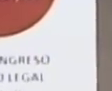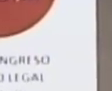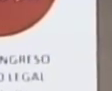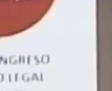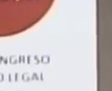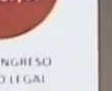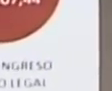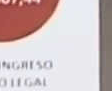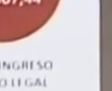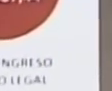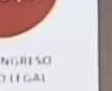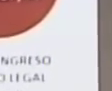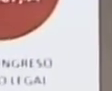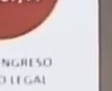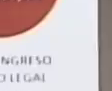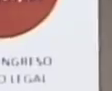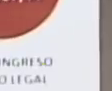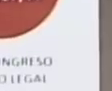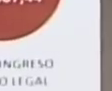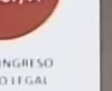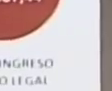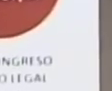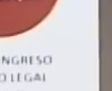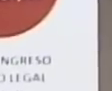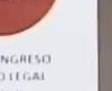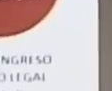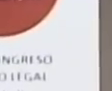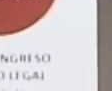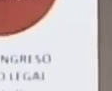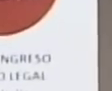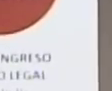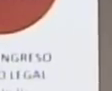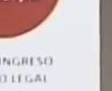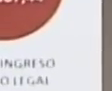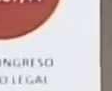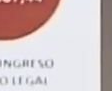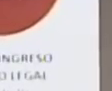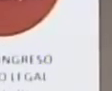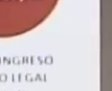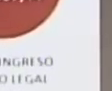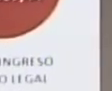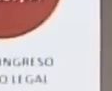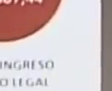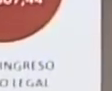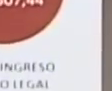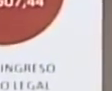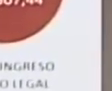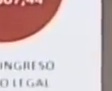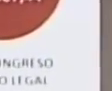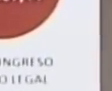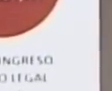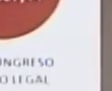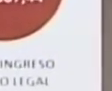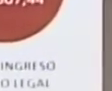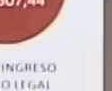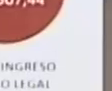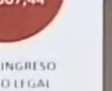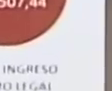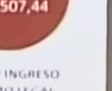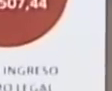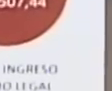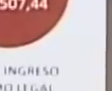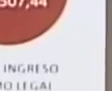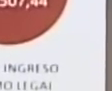Nacional, de gobernaciones, municipios, policías, médicos,